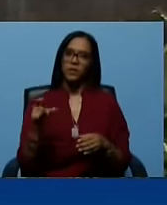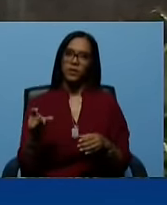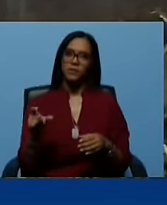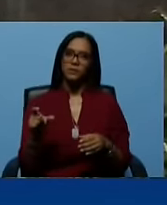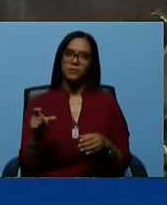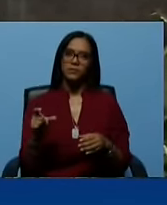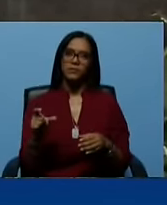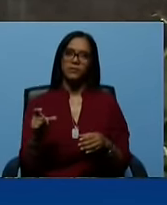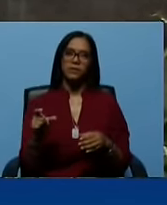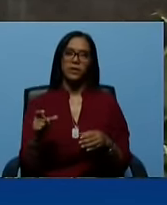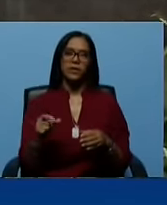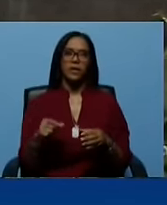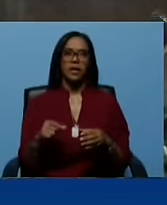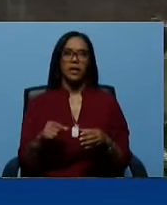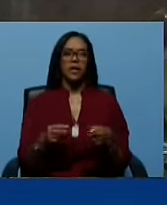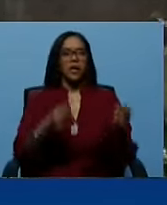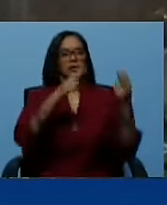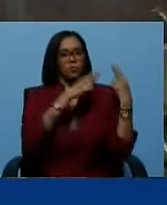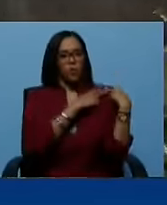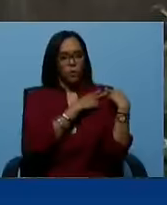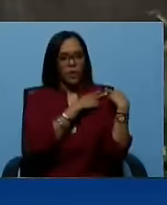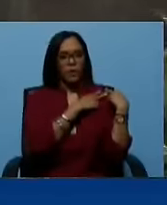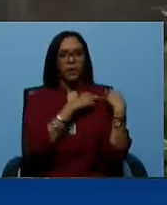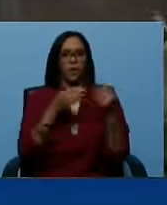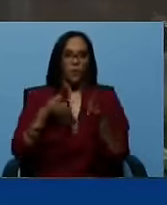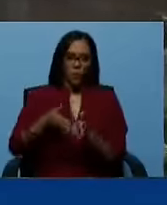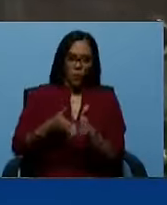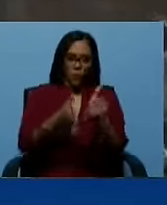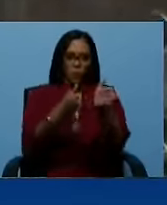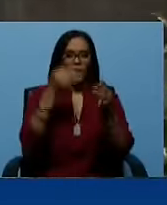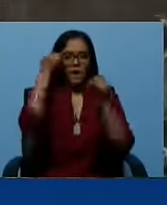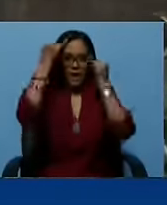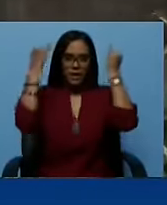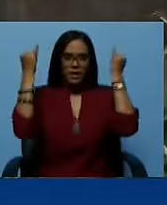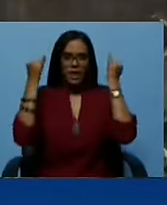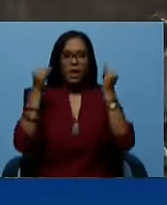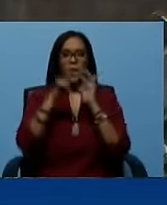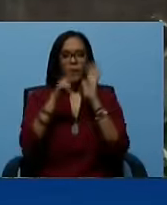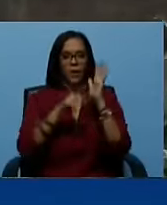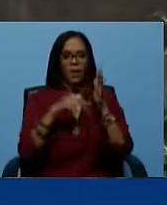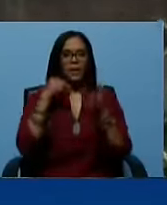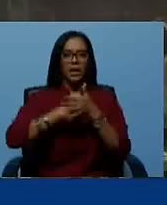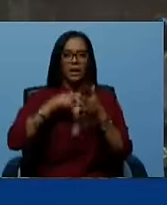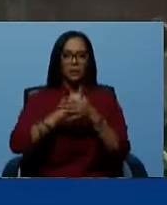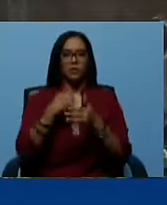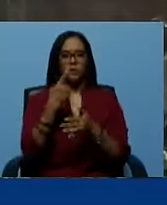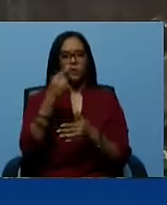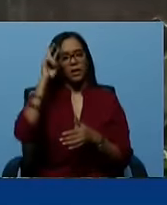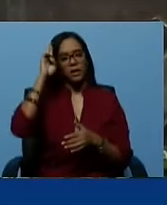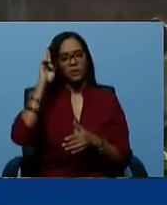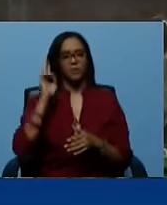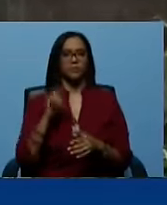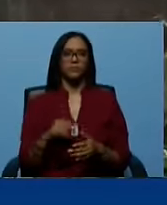que asumen una doctrina, un programa y luchan por una causa.